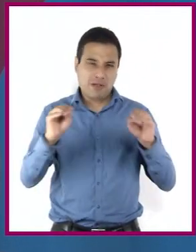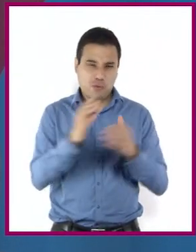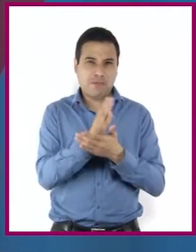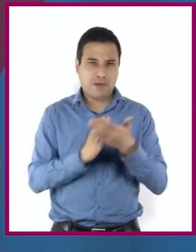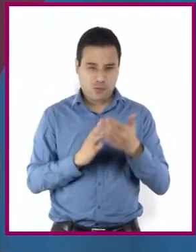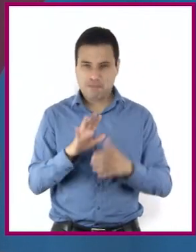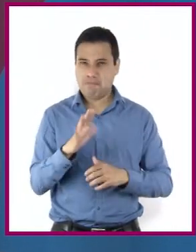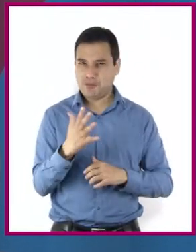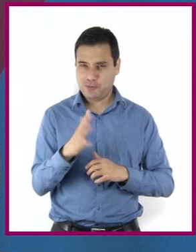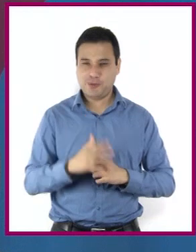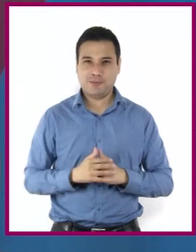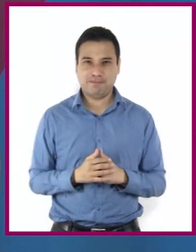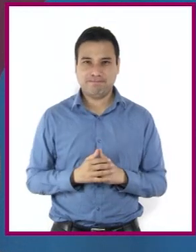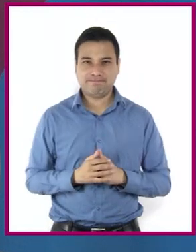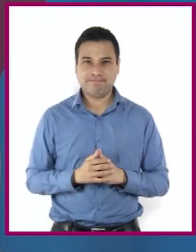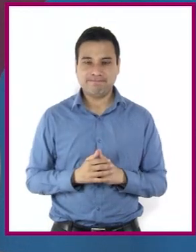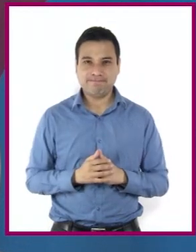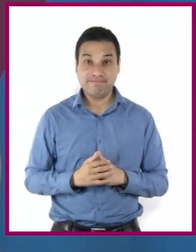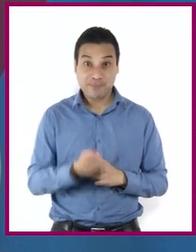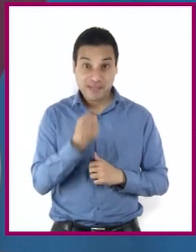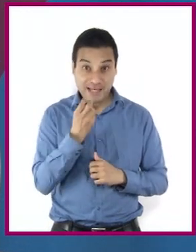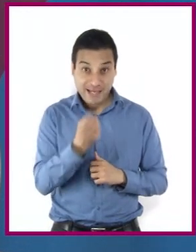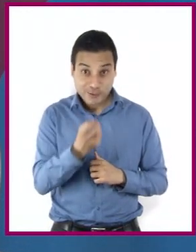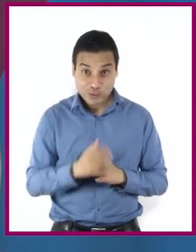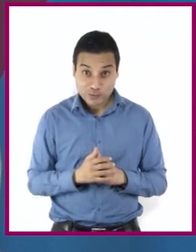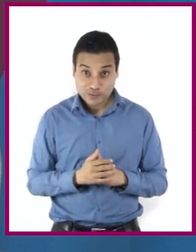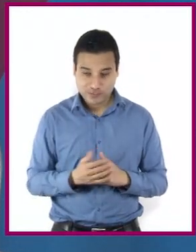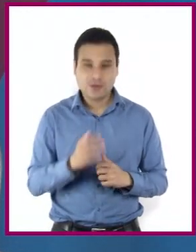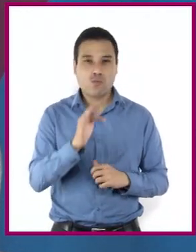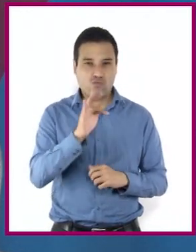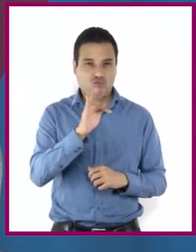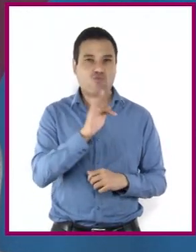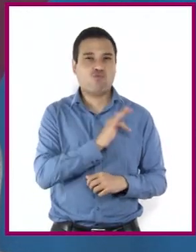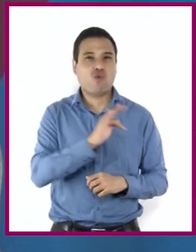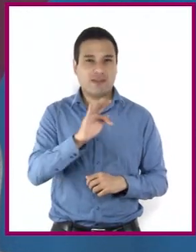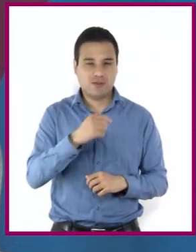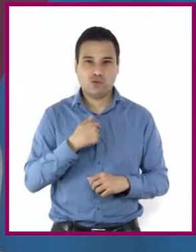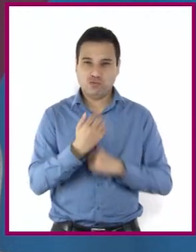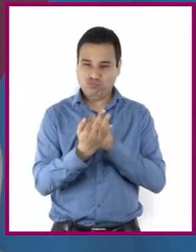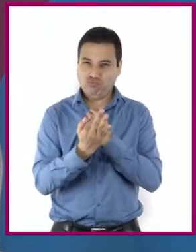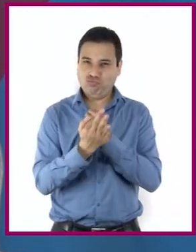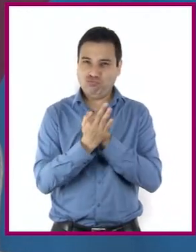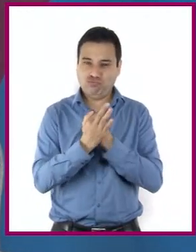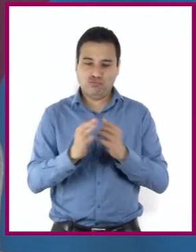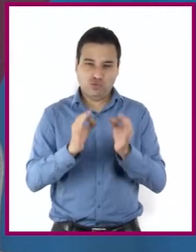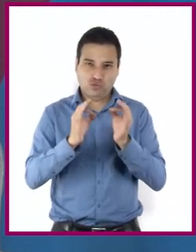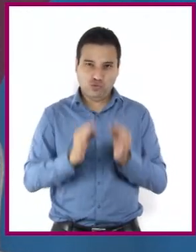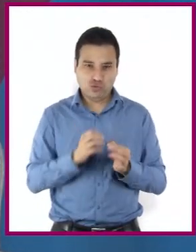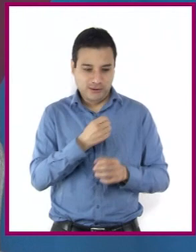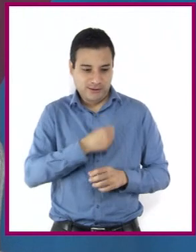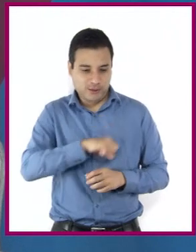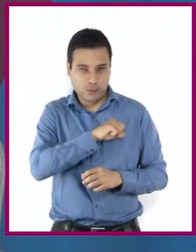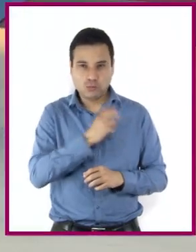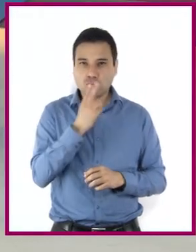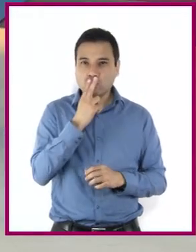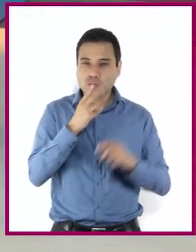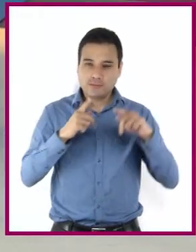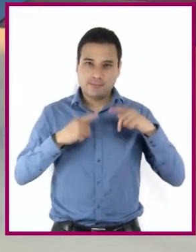las personas. De esa manera garantizamos estar protegidos, conservar la salud y cuidar a los